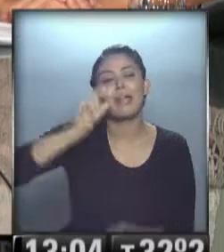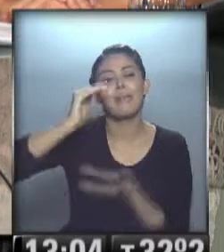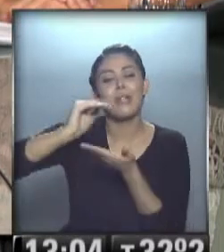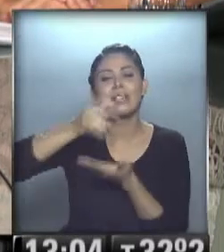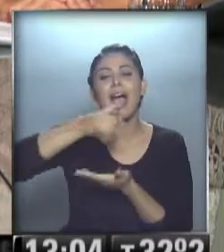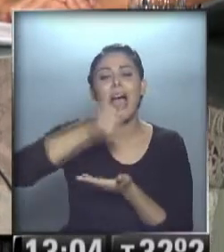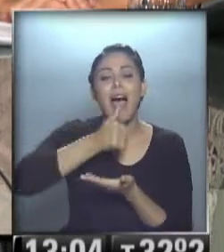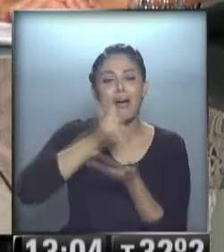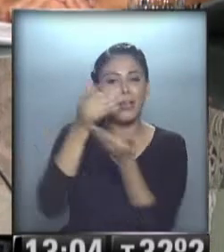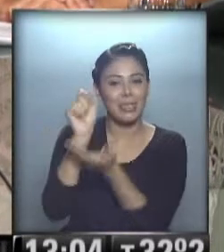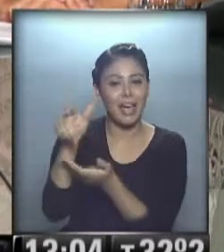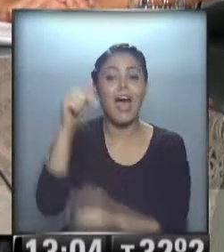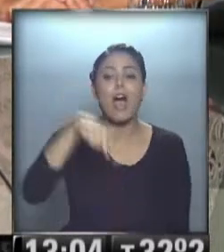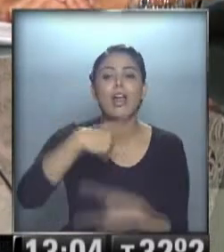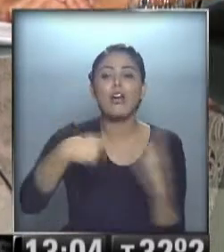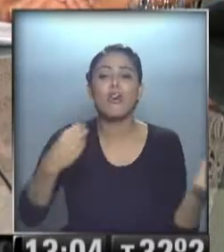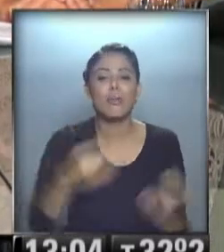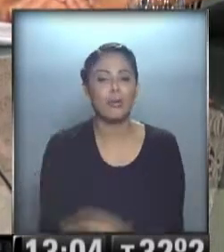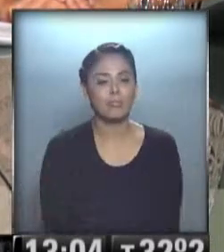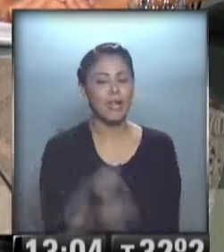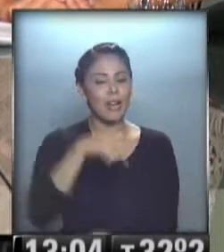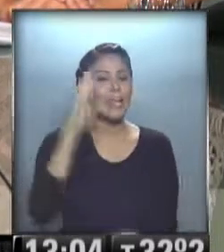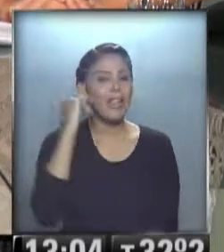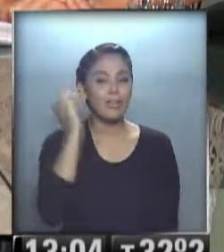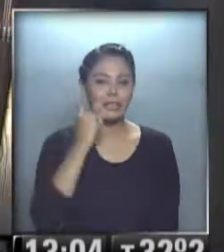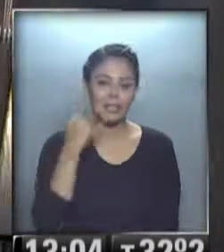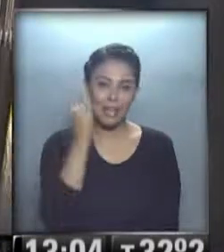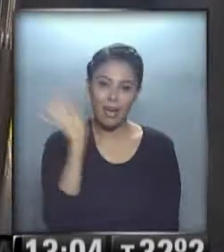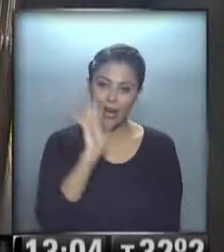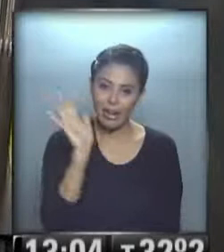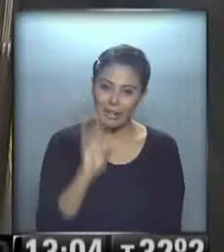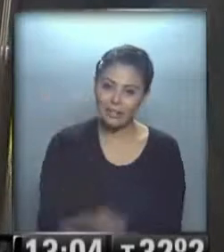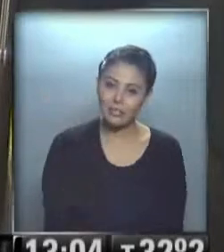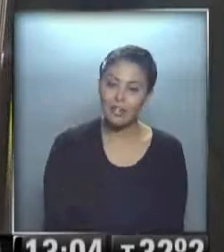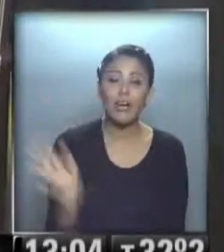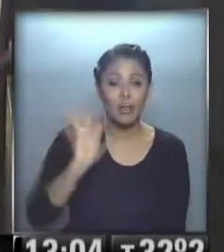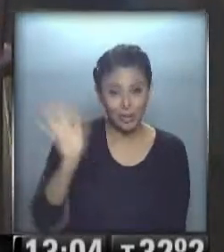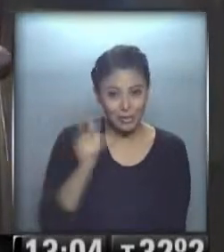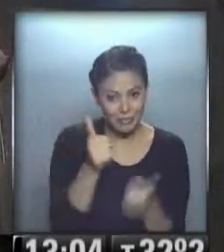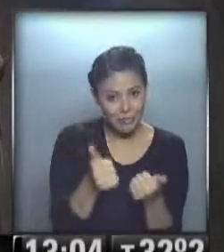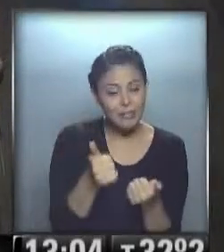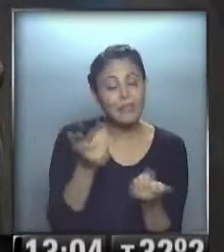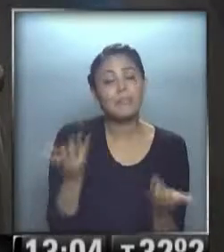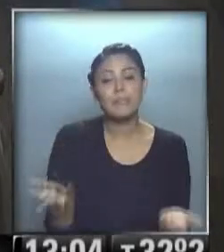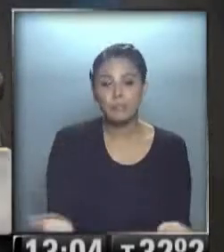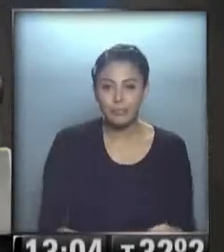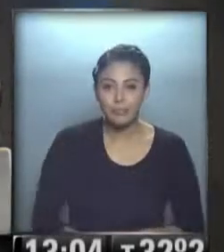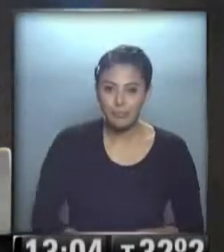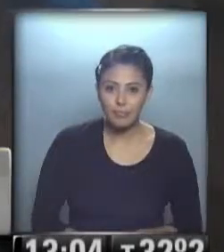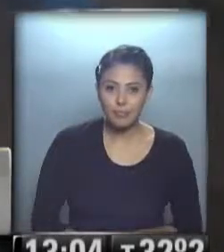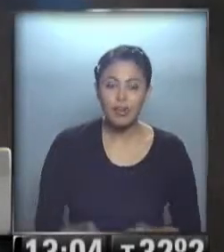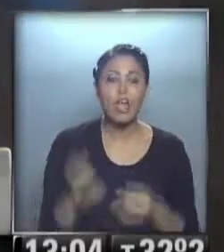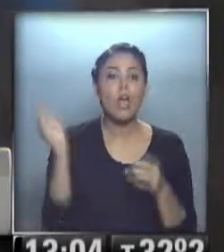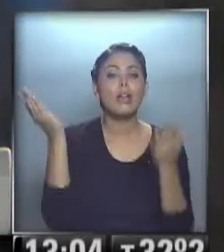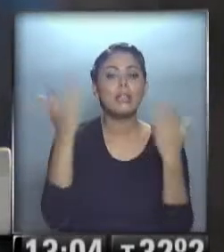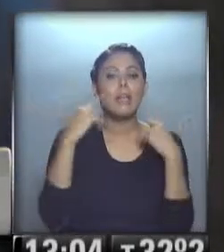pero mientras tanto qué va a pasar en las próximas horas no cuenta nadie o la realidad hola qué tal cómo están uno efectivamente bajó